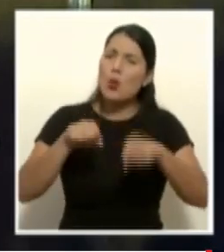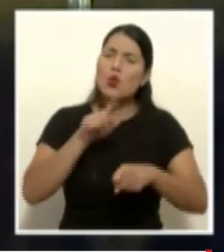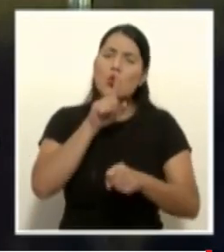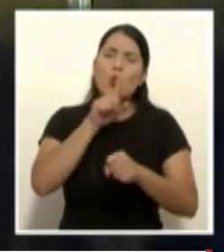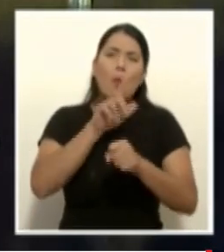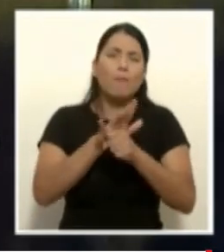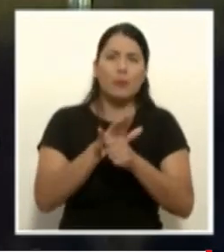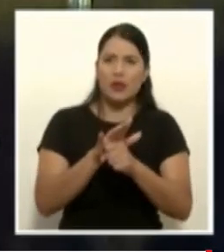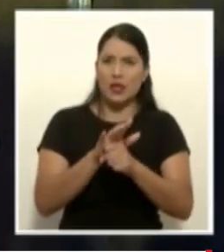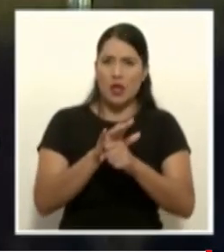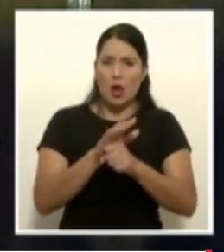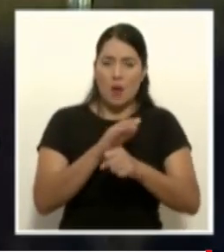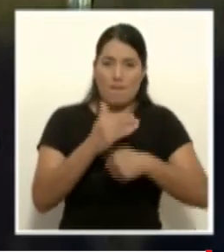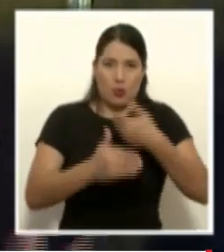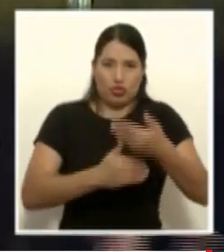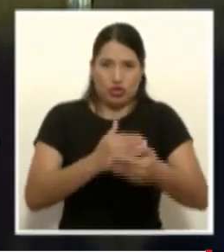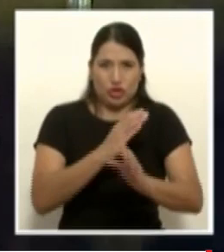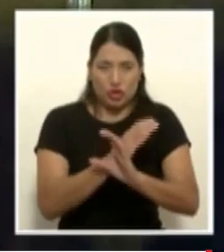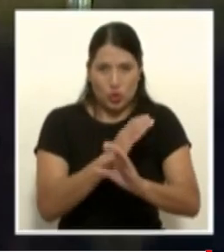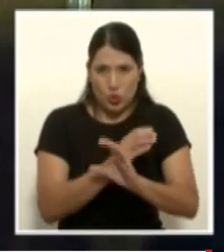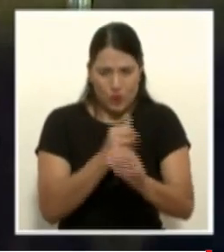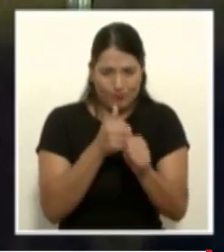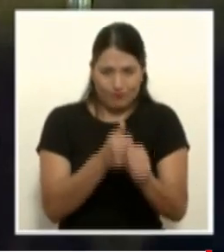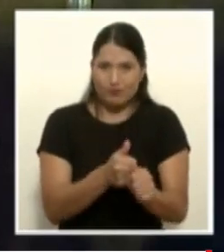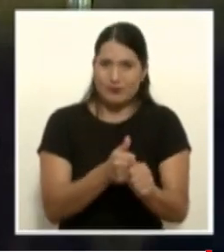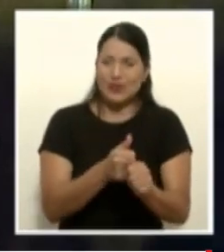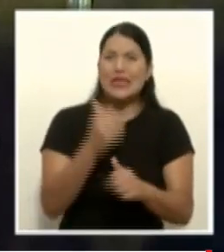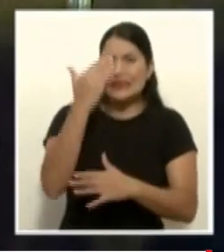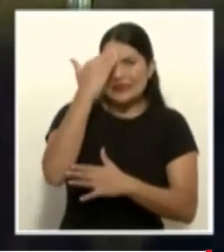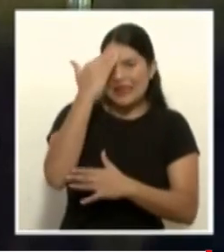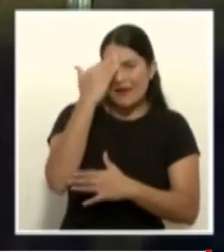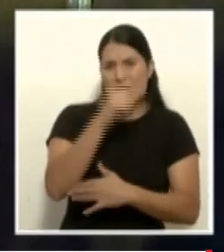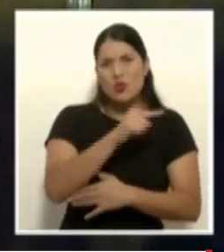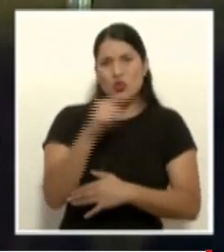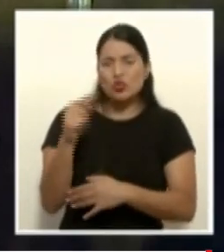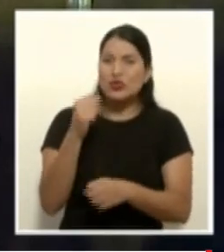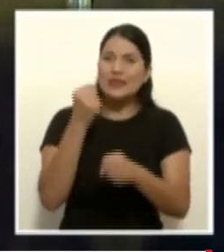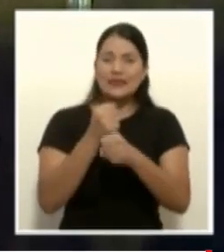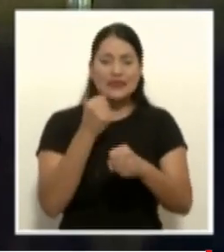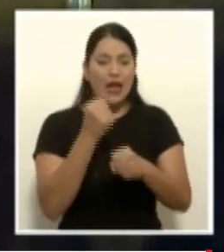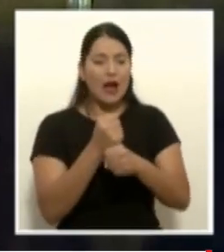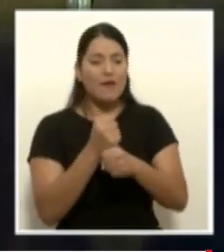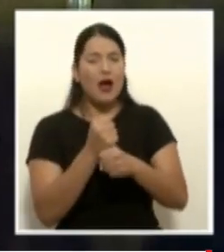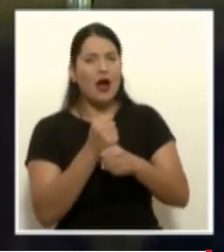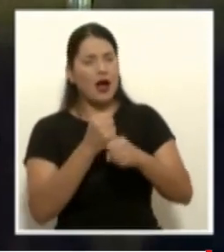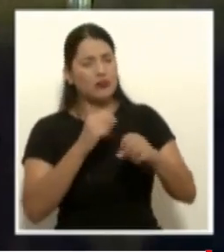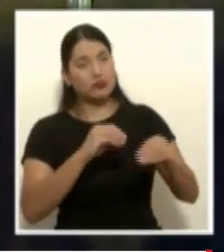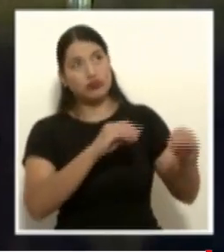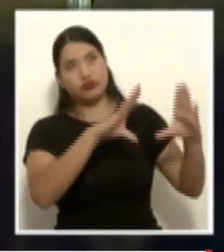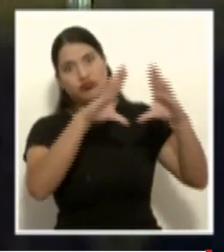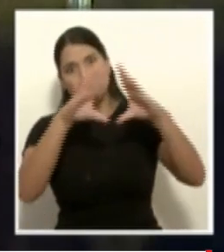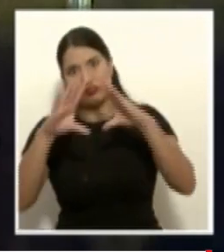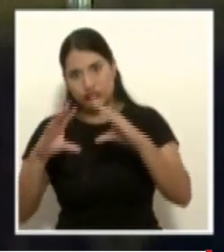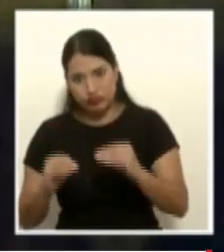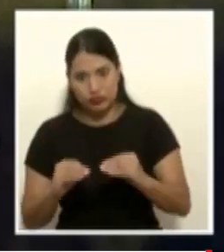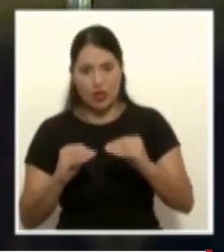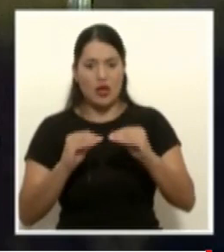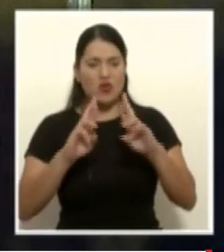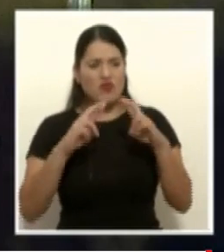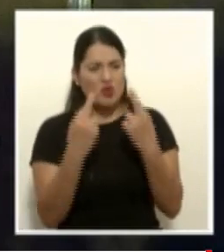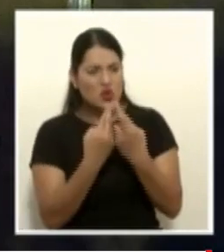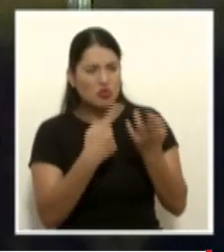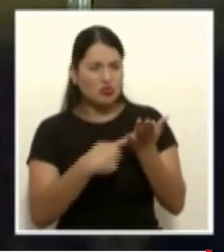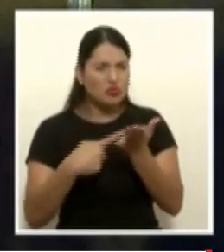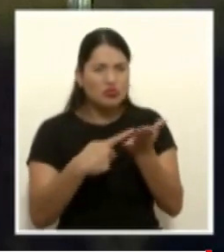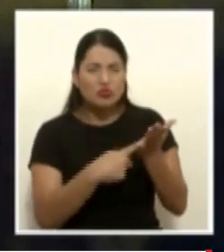protocolos. Y aunque sabemos que ustedes trabajan en eso, también 24/7 pasan en comisiones constantemente trabajando sobre esos temas,